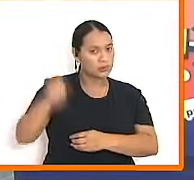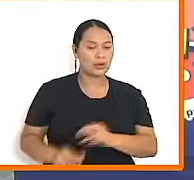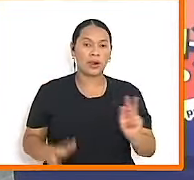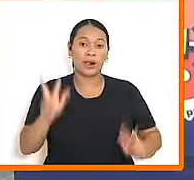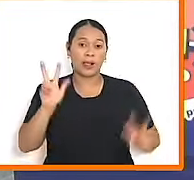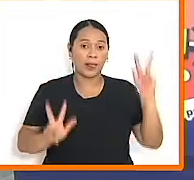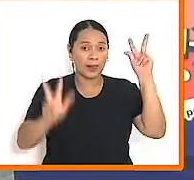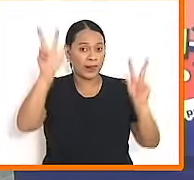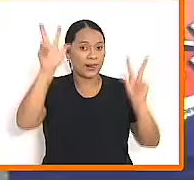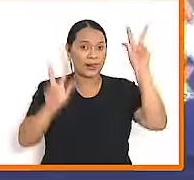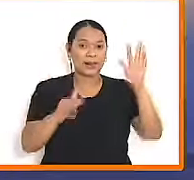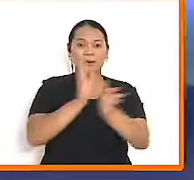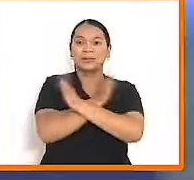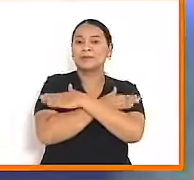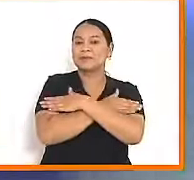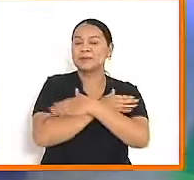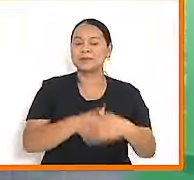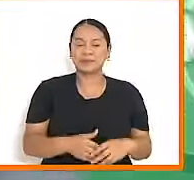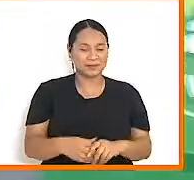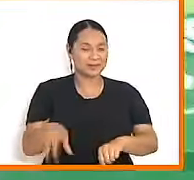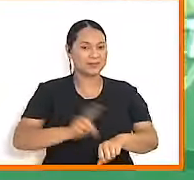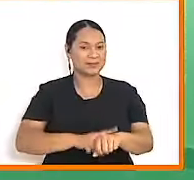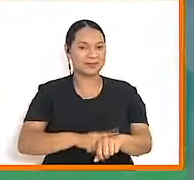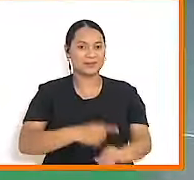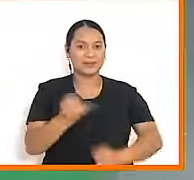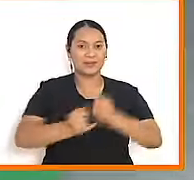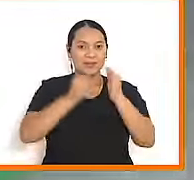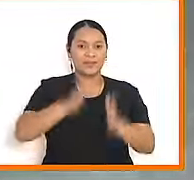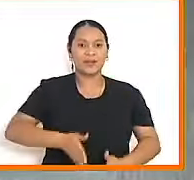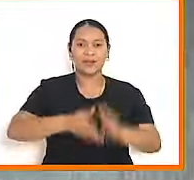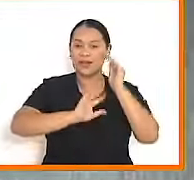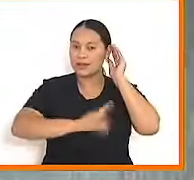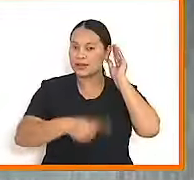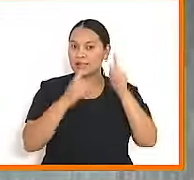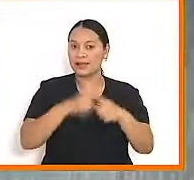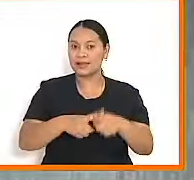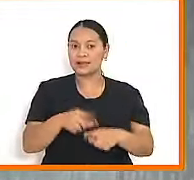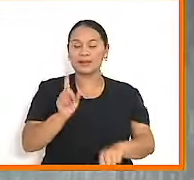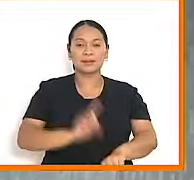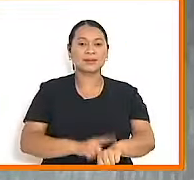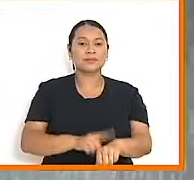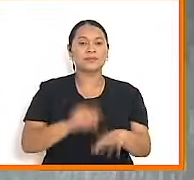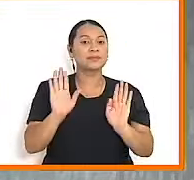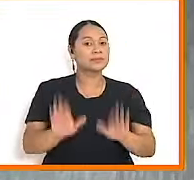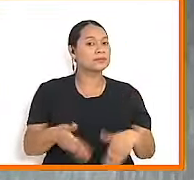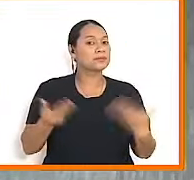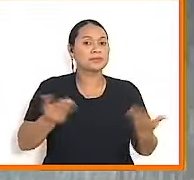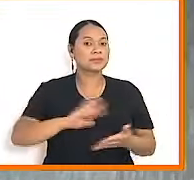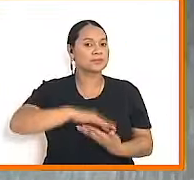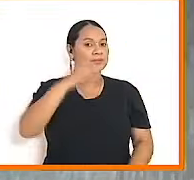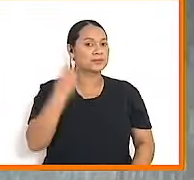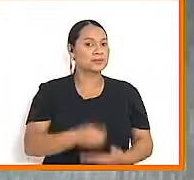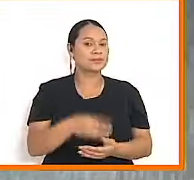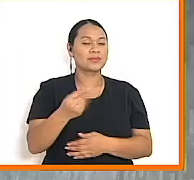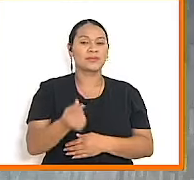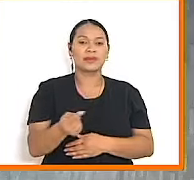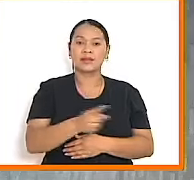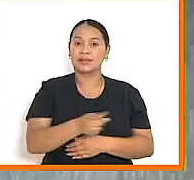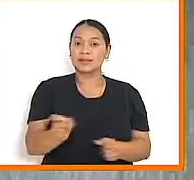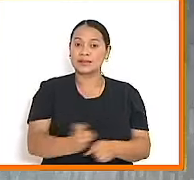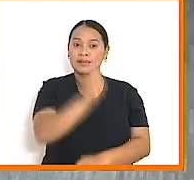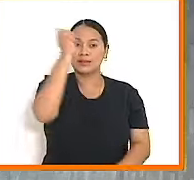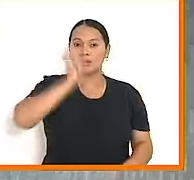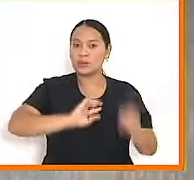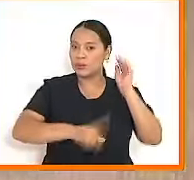lagarto. Felicidades. Pero si eres jugador para MultiX, es momento de conocer cómo vas a multiplicar tu dinero si eres un afortunado ganador en